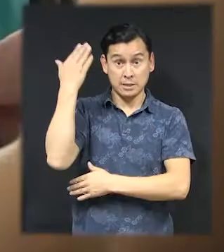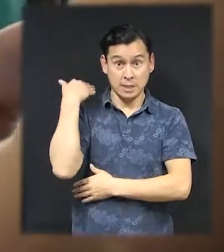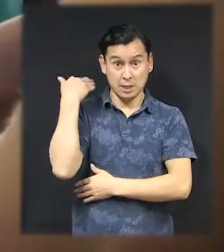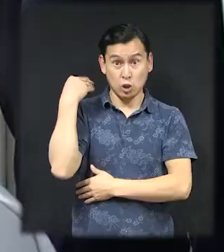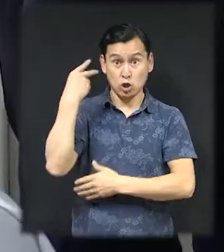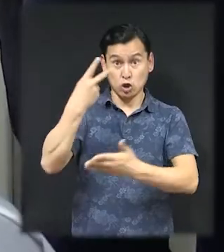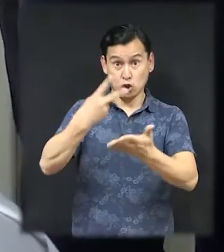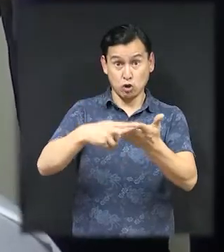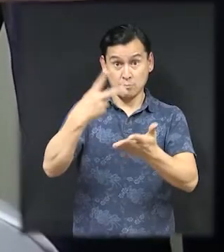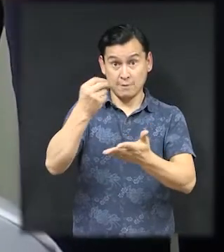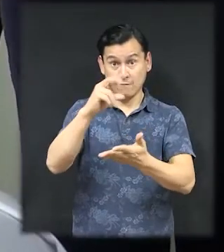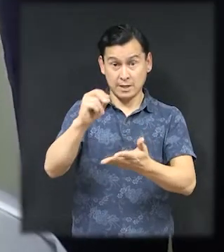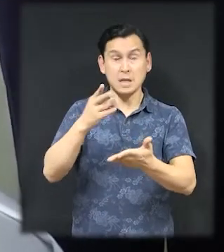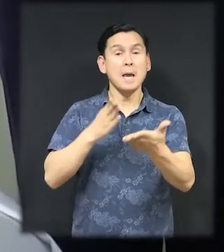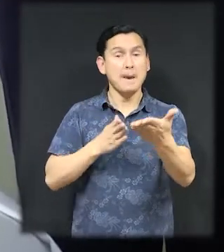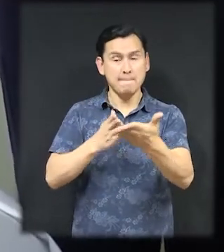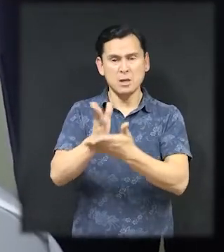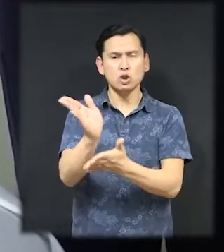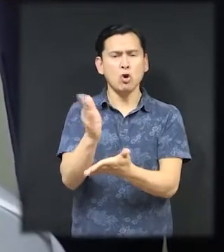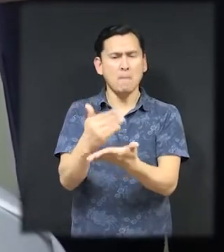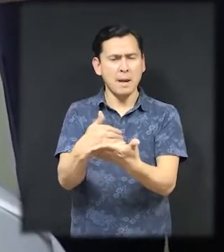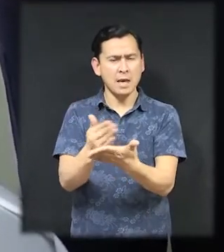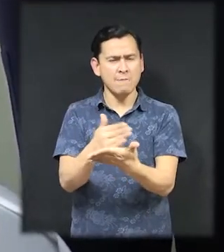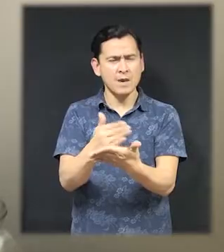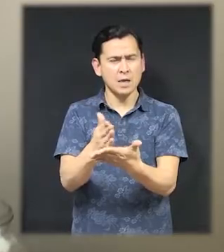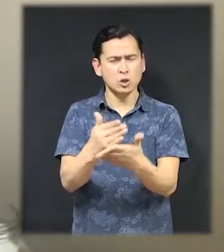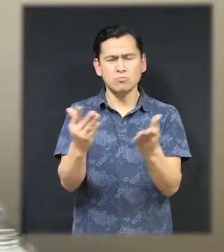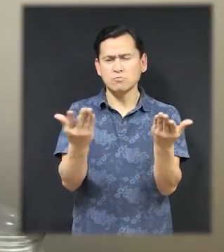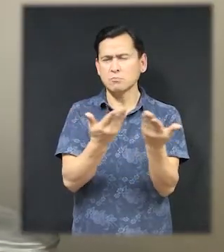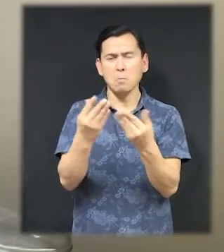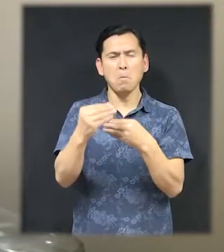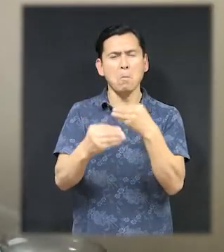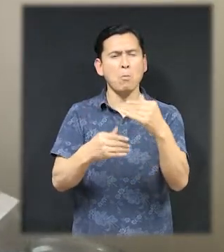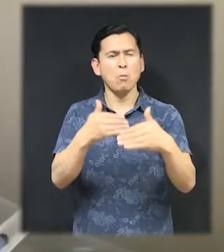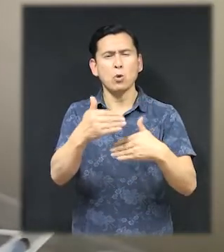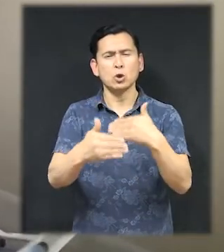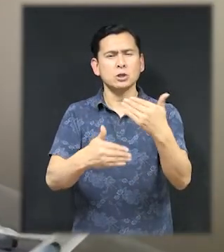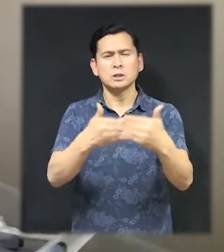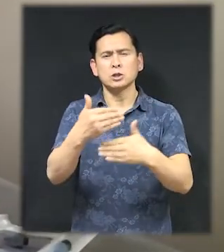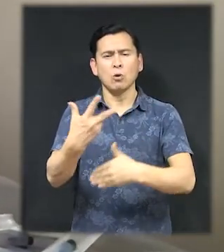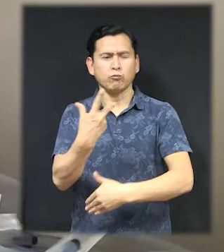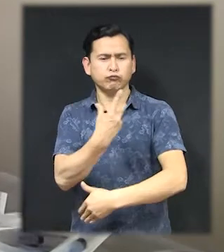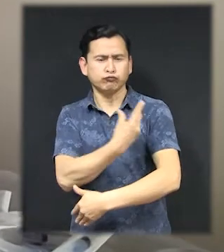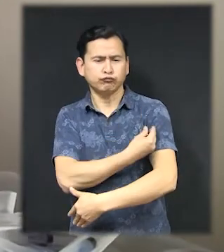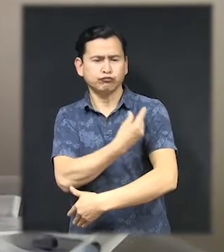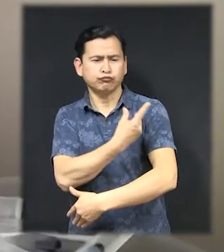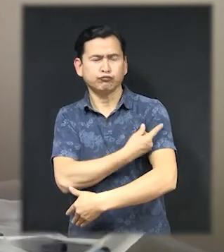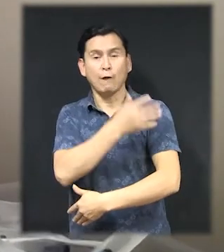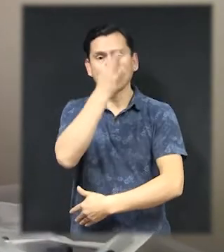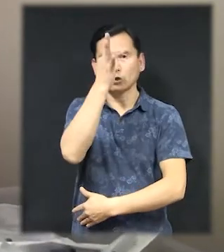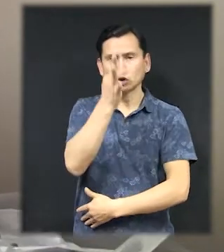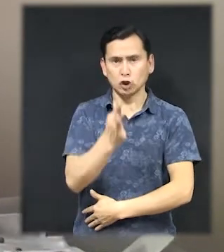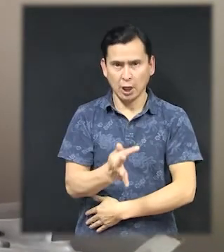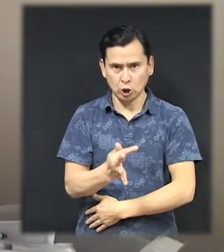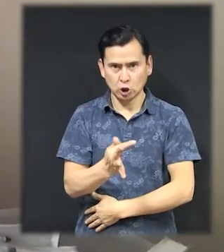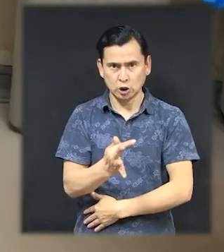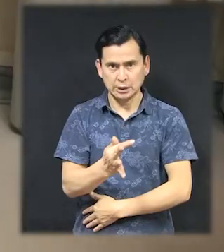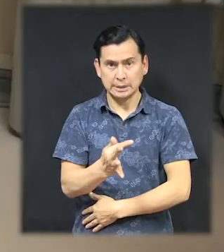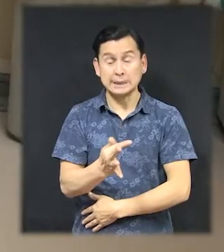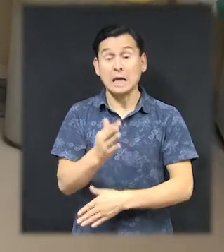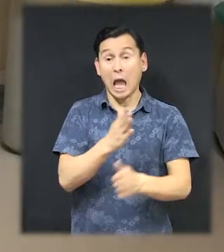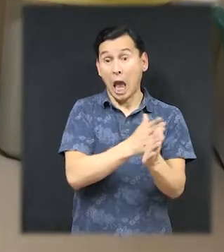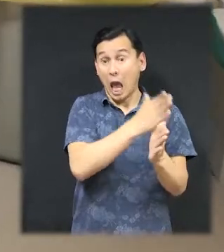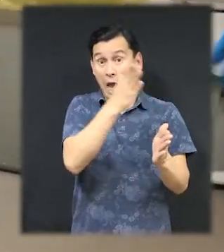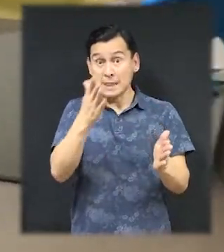del total de funcionarios. Esto nos permite, para el año 2021, enfrentar la atención y la relación con nuestra comunidad de una